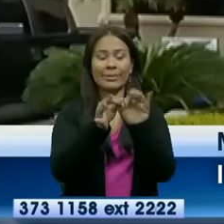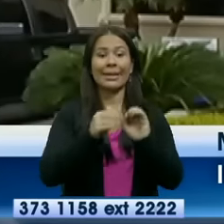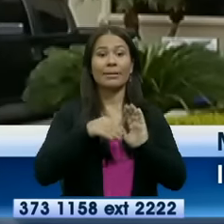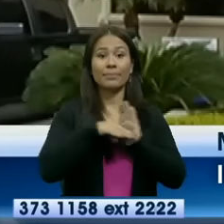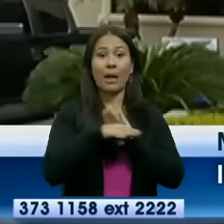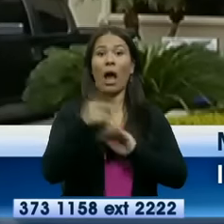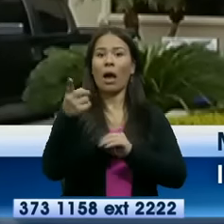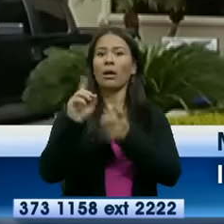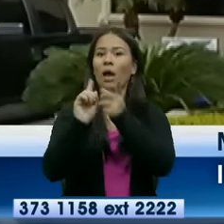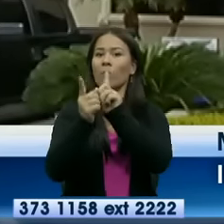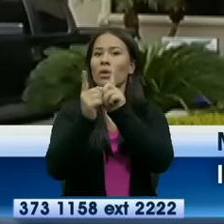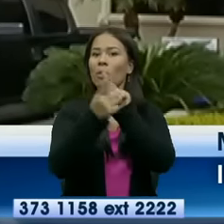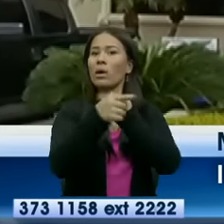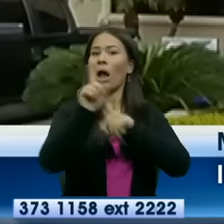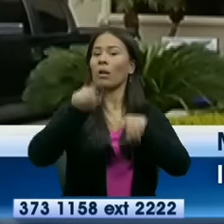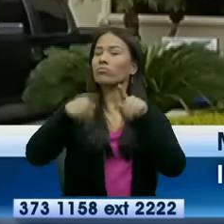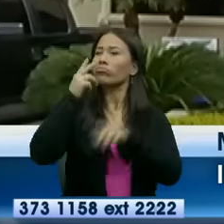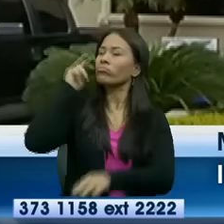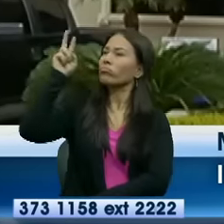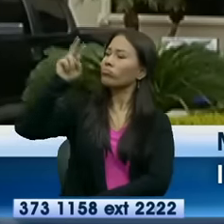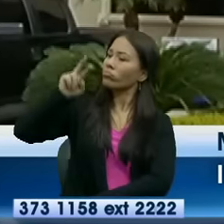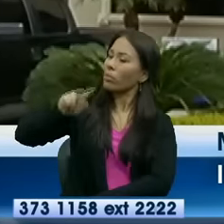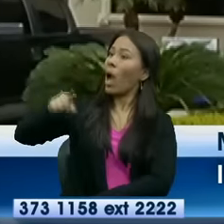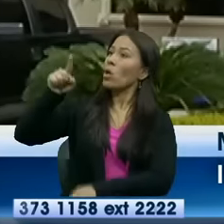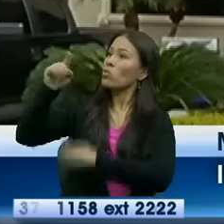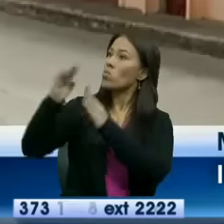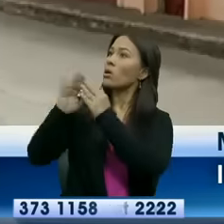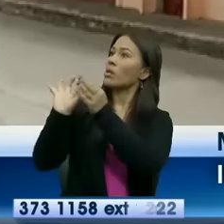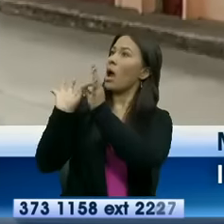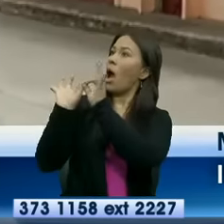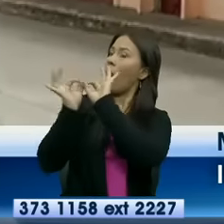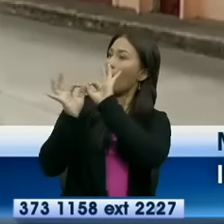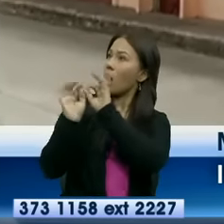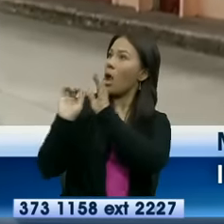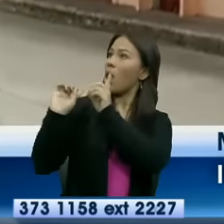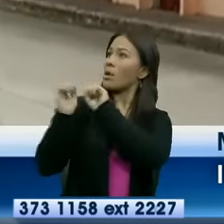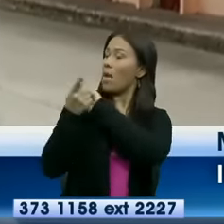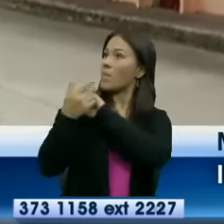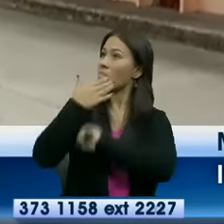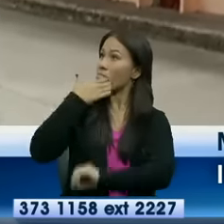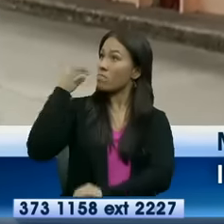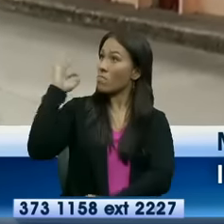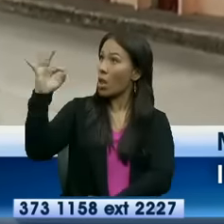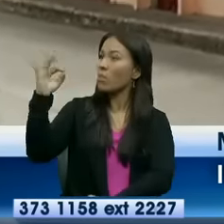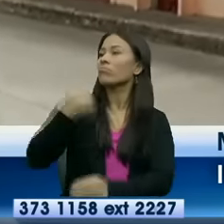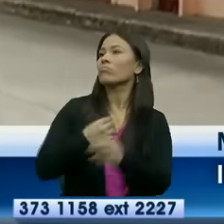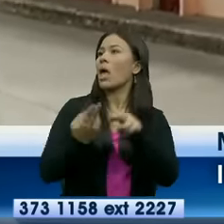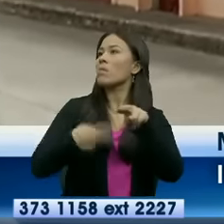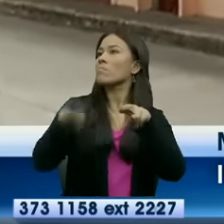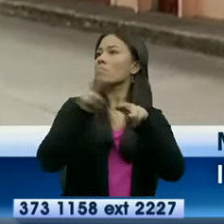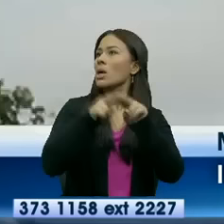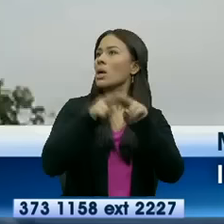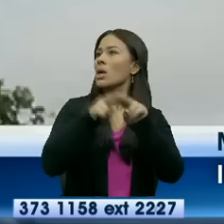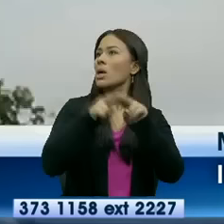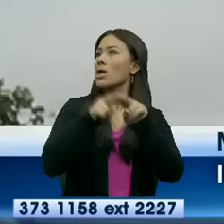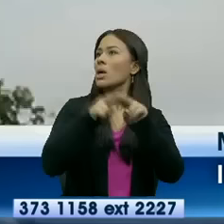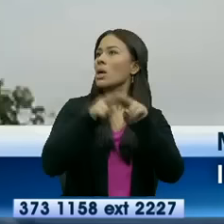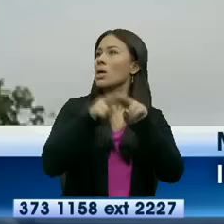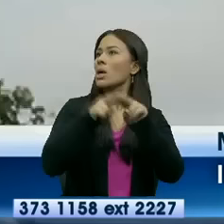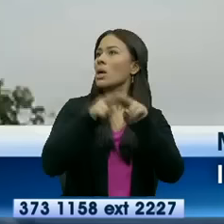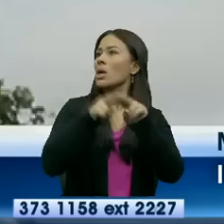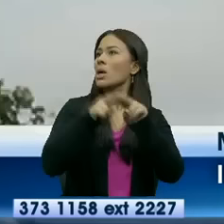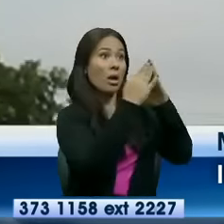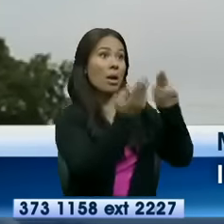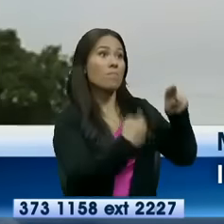hicieron actualizaciones en los avalúos de los predios del cantón, cerca de 40.000 entre la zona urbana y rural. De no